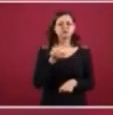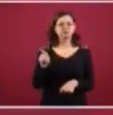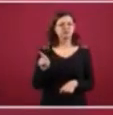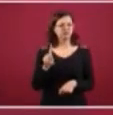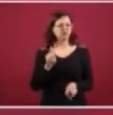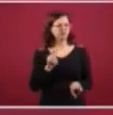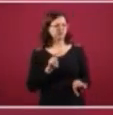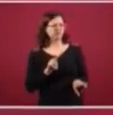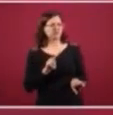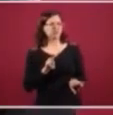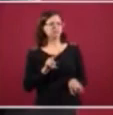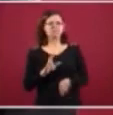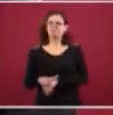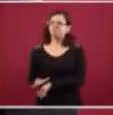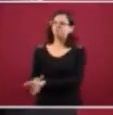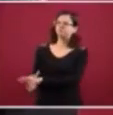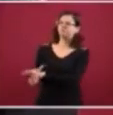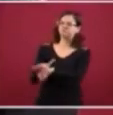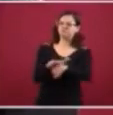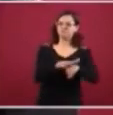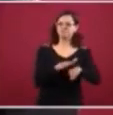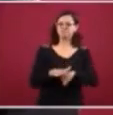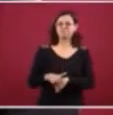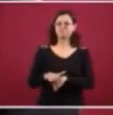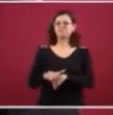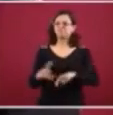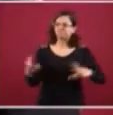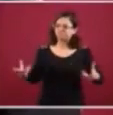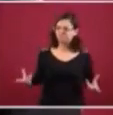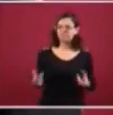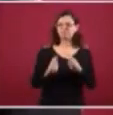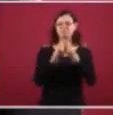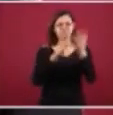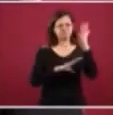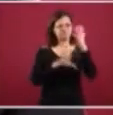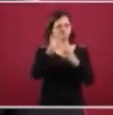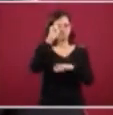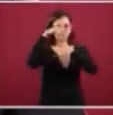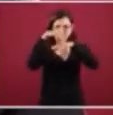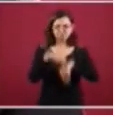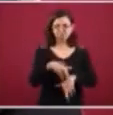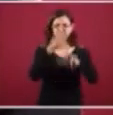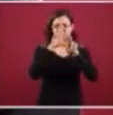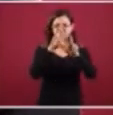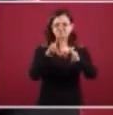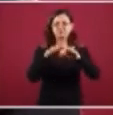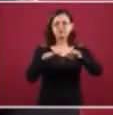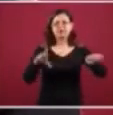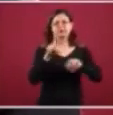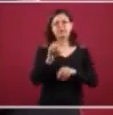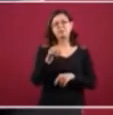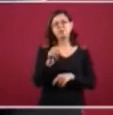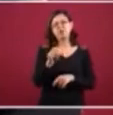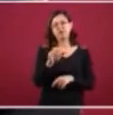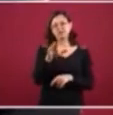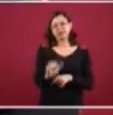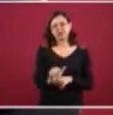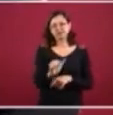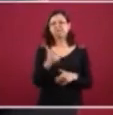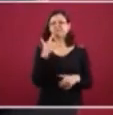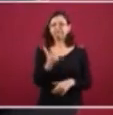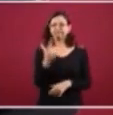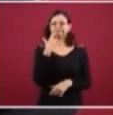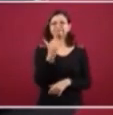convoca a restablecer el orden constitucional, la democracia, y a luchar